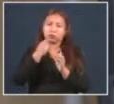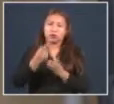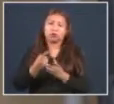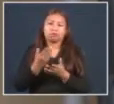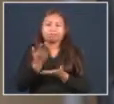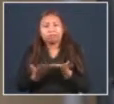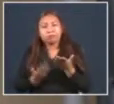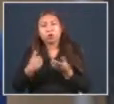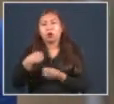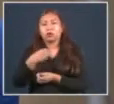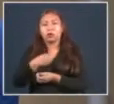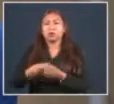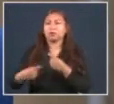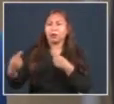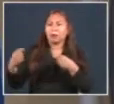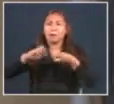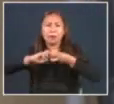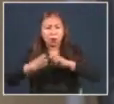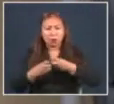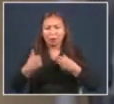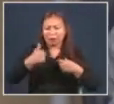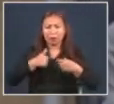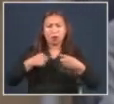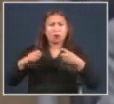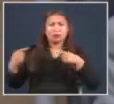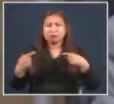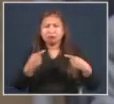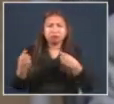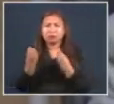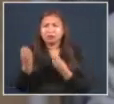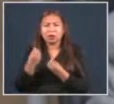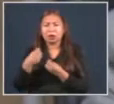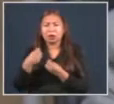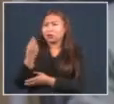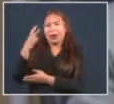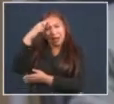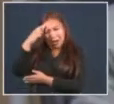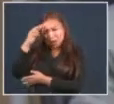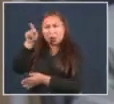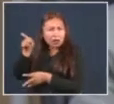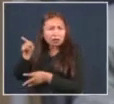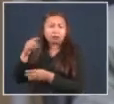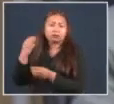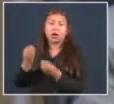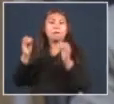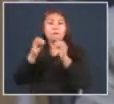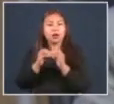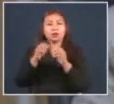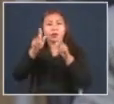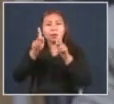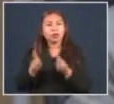cuando me ven involucrado en cualquier acto que ellos dicen tener la razón, ahí salen 30, 40,